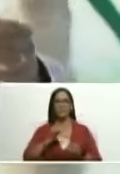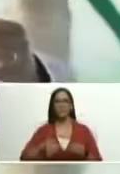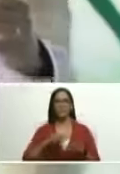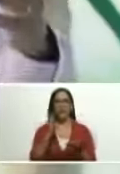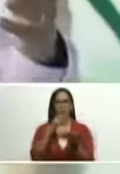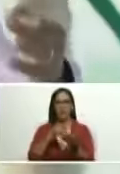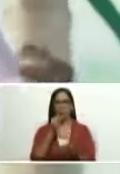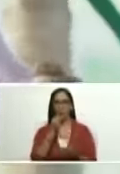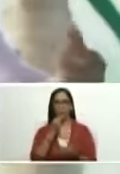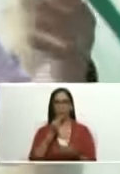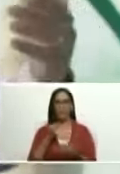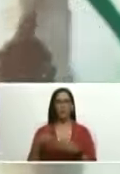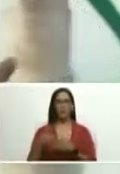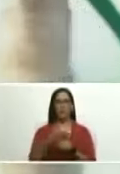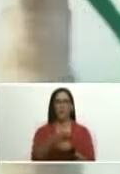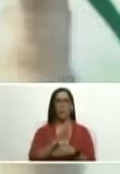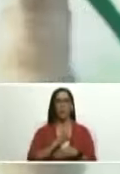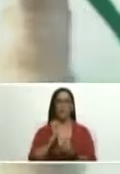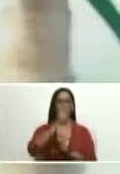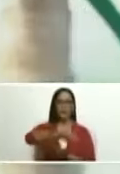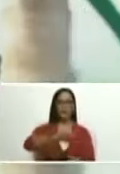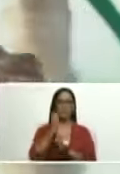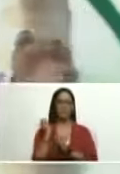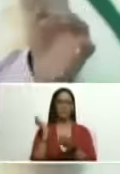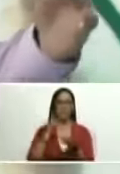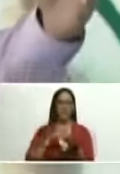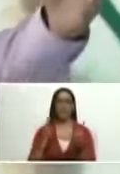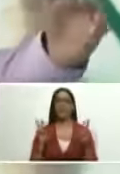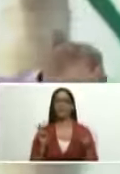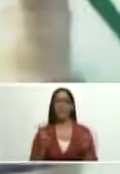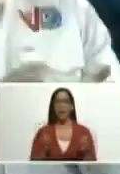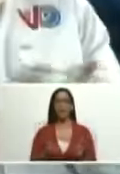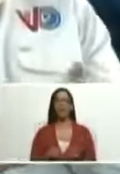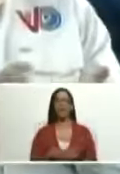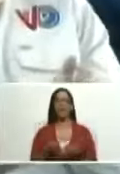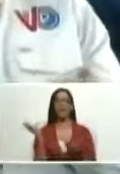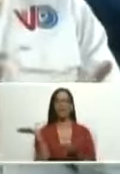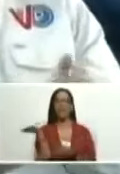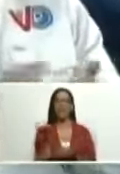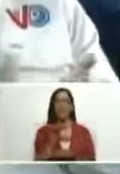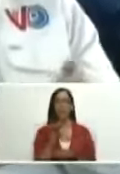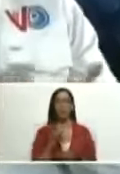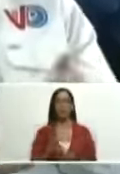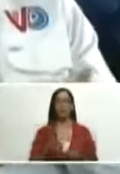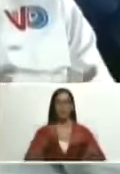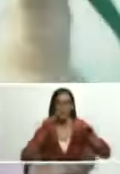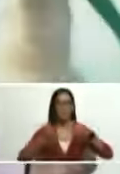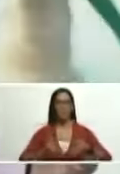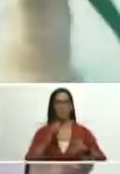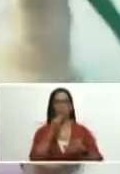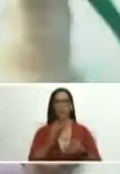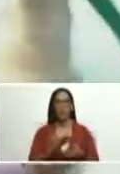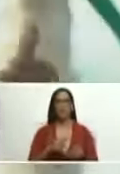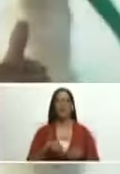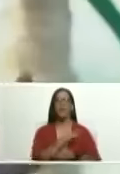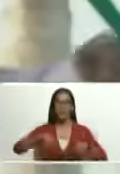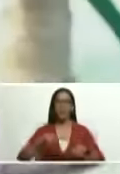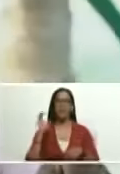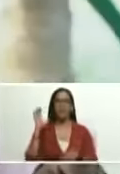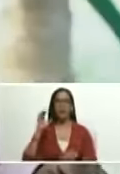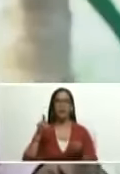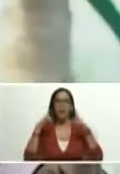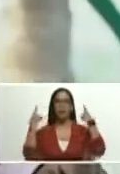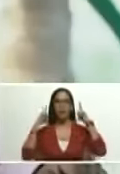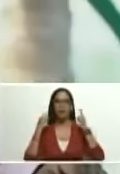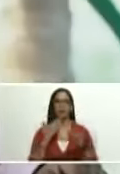su pescadito ahí, que los propios pescadores van a traer fresquito, pero en restaurantes de calidad, con modelos de cogestión entre el poder popular pescador,